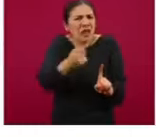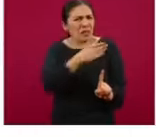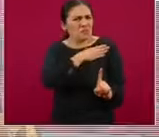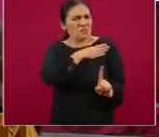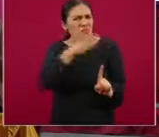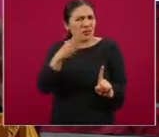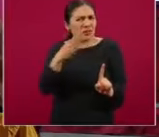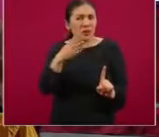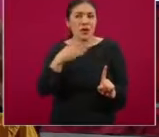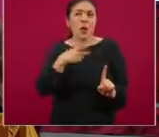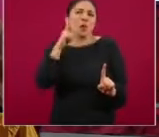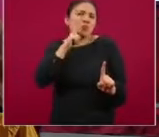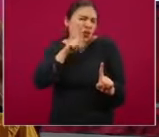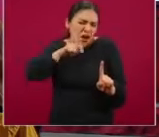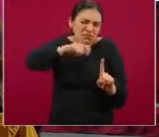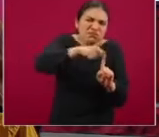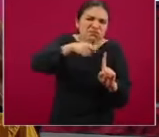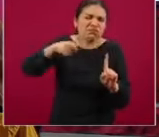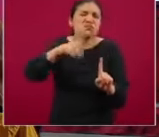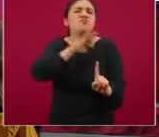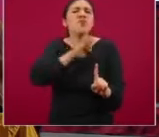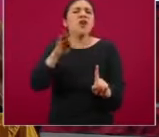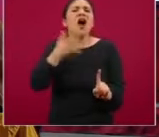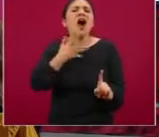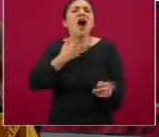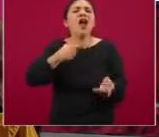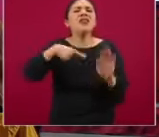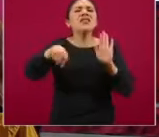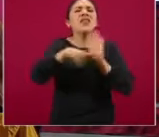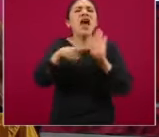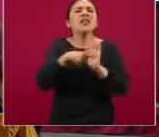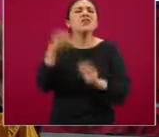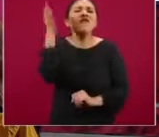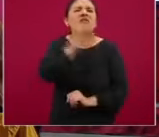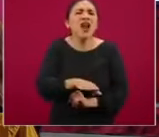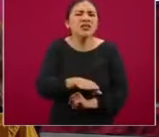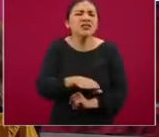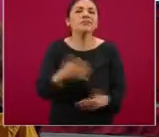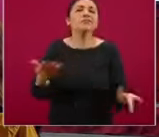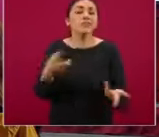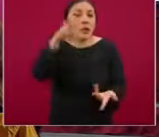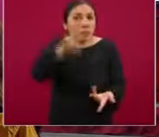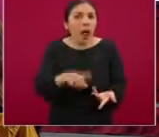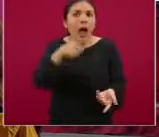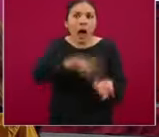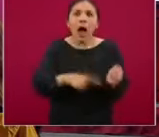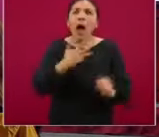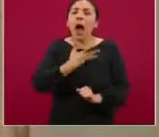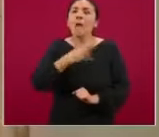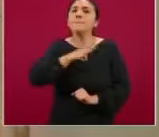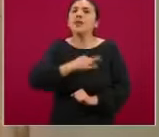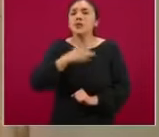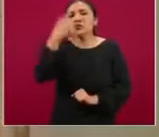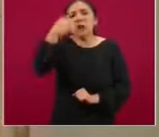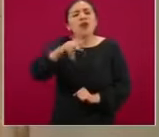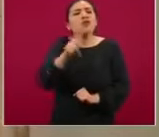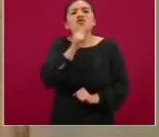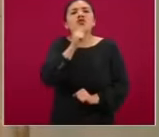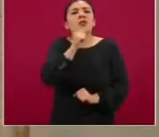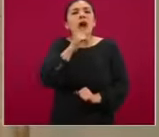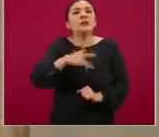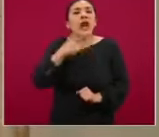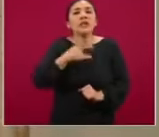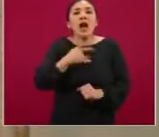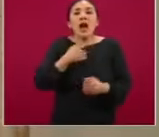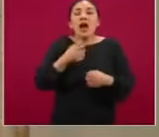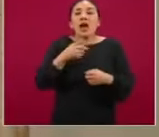la posibilidad de tener un falso negativo, es decir, que salga negativo y que realmente esté el virus presente todavía en un periodo de replicación,